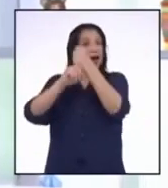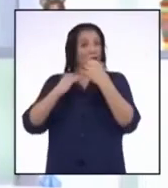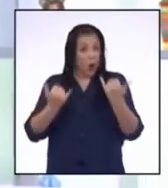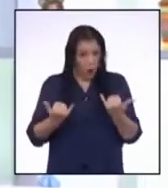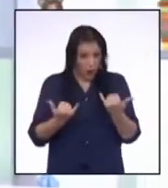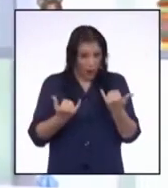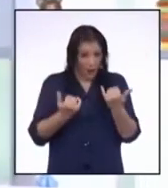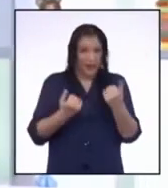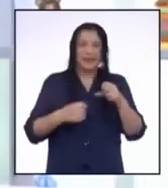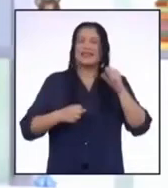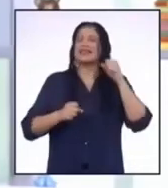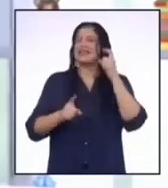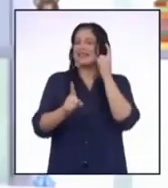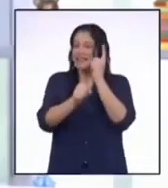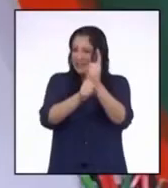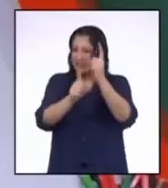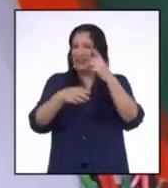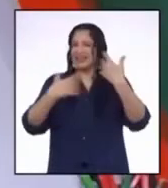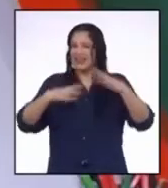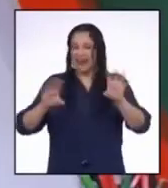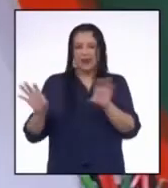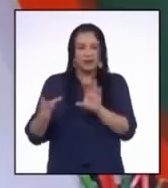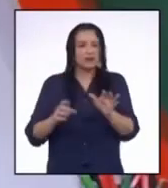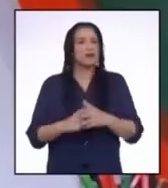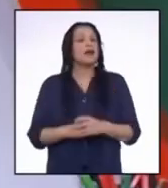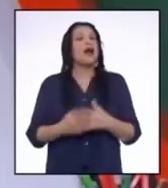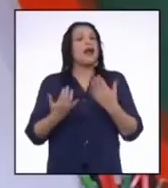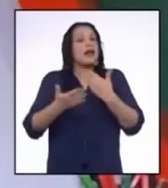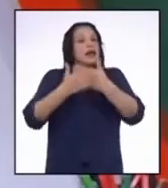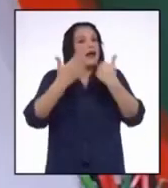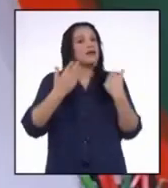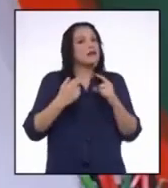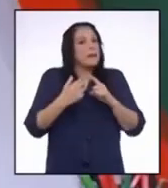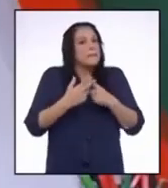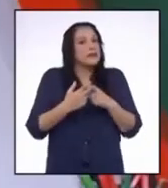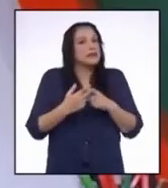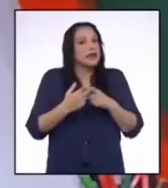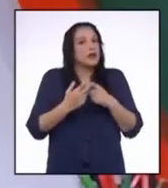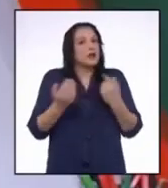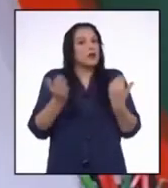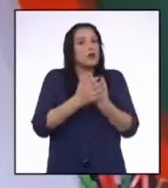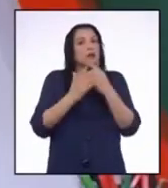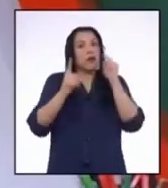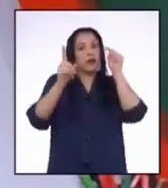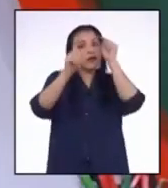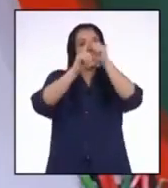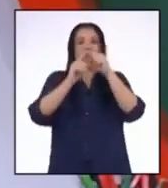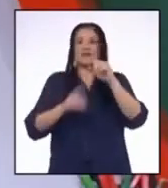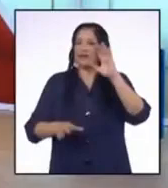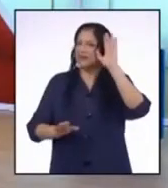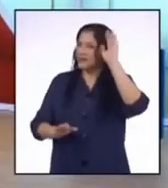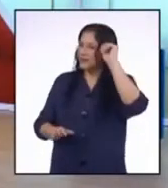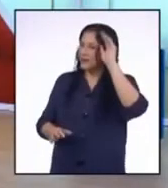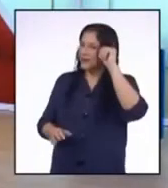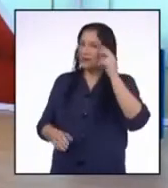hoy? Por supuesto que sí. Y antes de empezar con el reto, nos despedimos de la